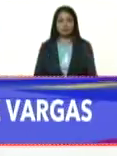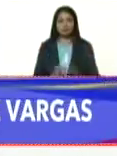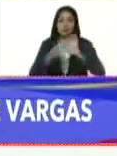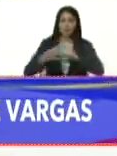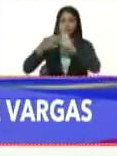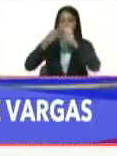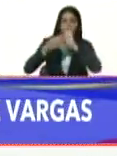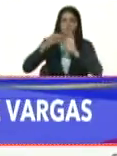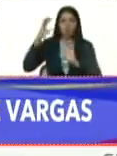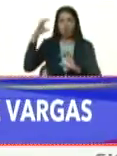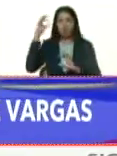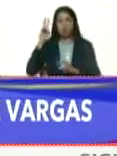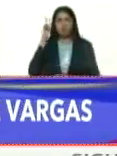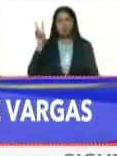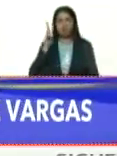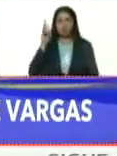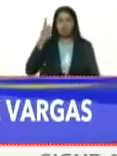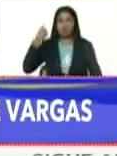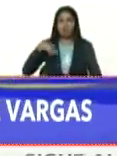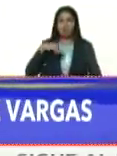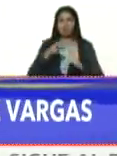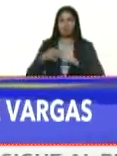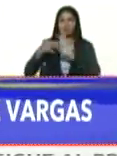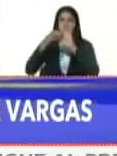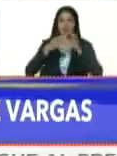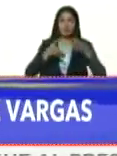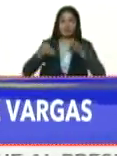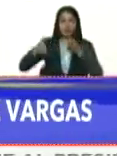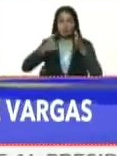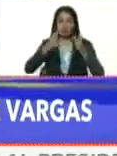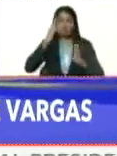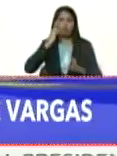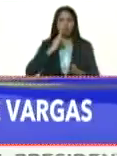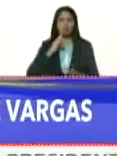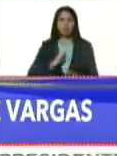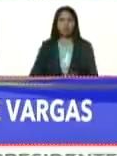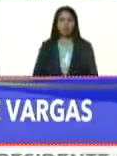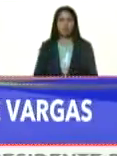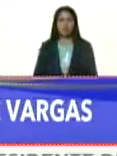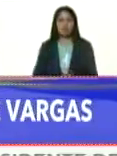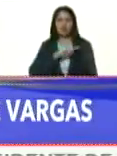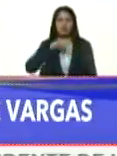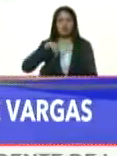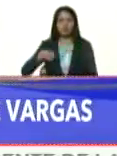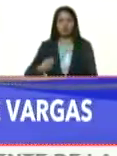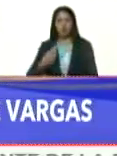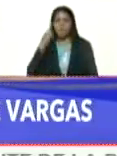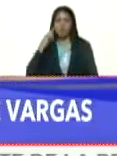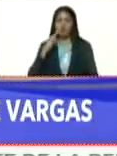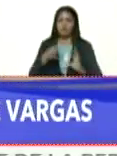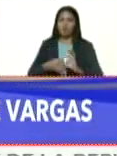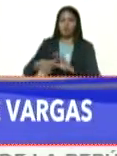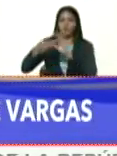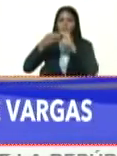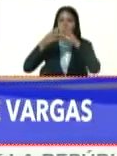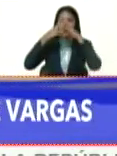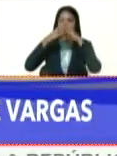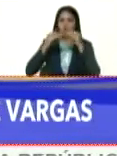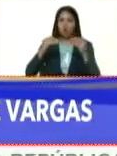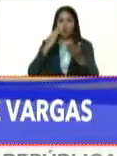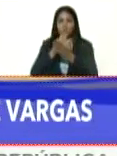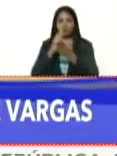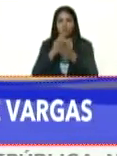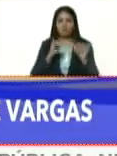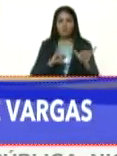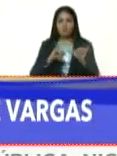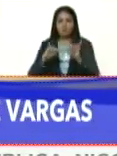Juntos, Colombia y Venezuela, tenemos que retomar el camino de Bolívar. En Bolívar todo, con Bolívar todo, siempre.